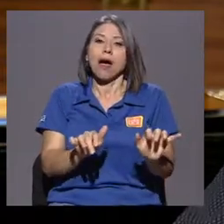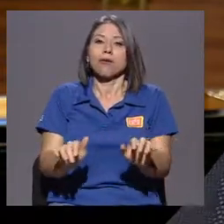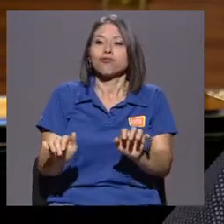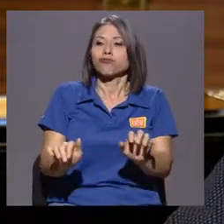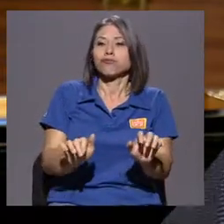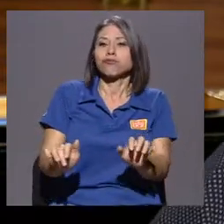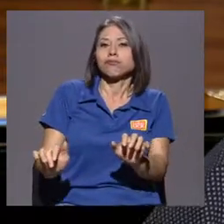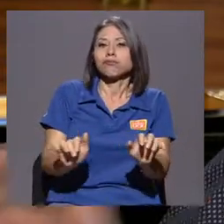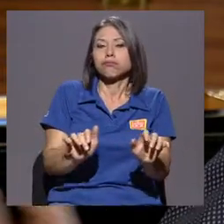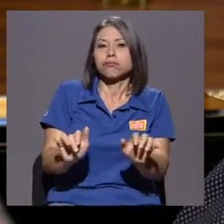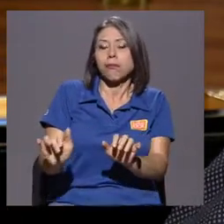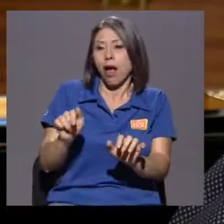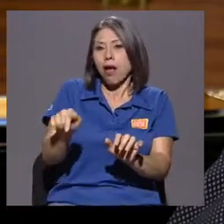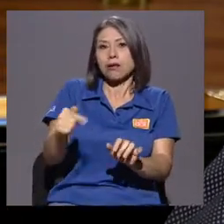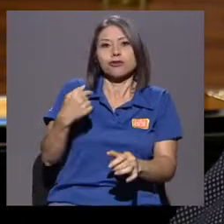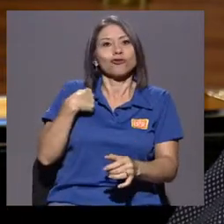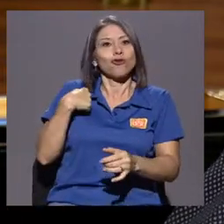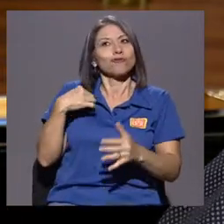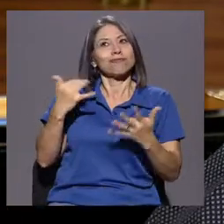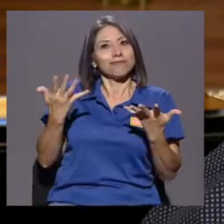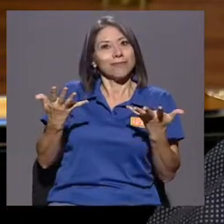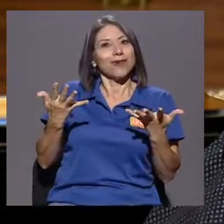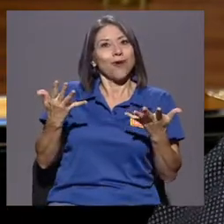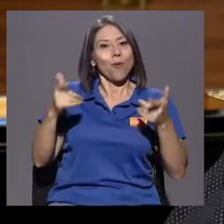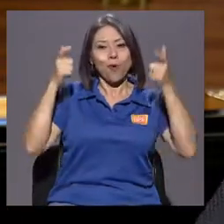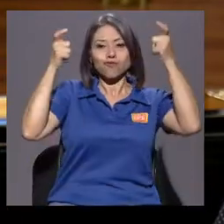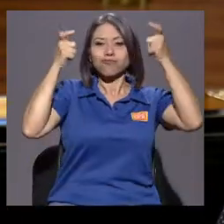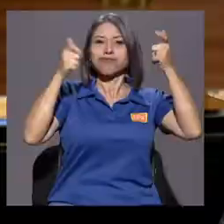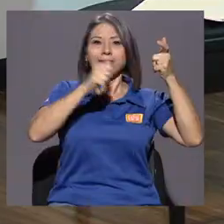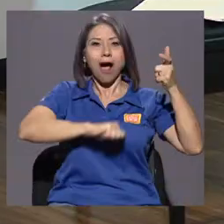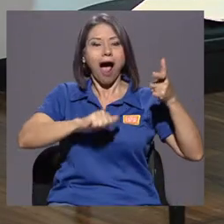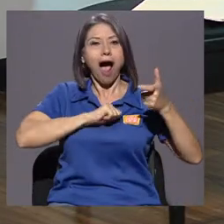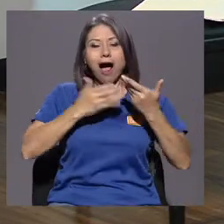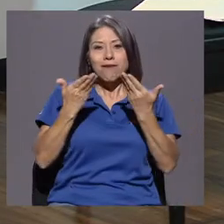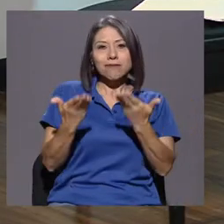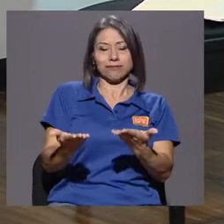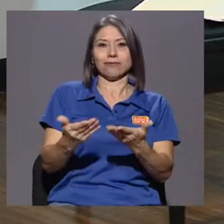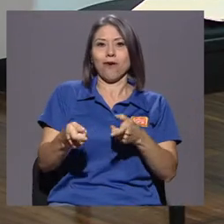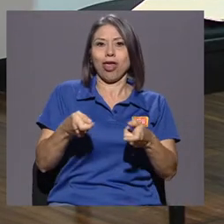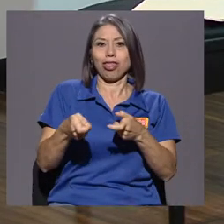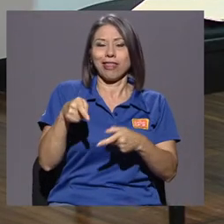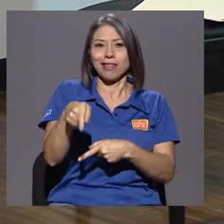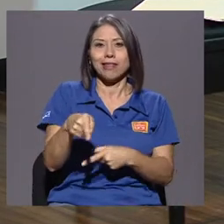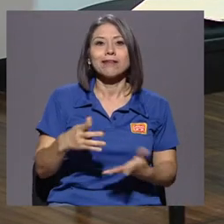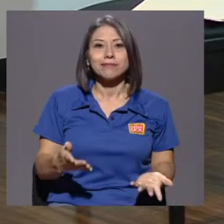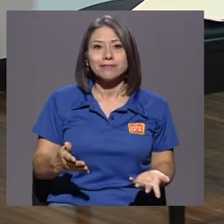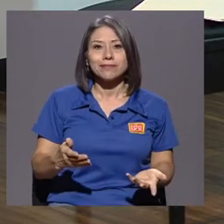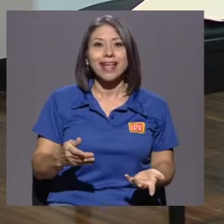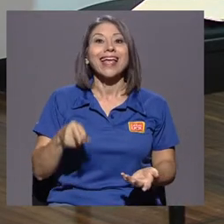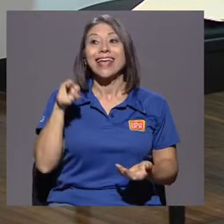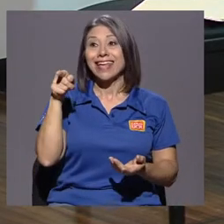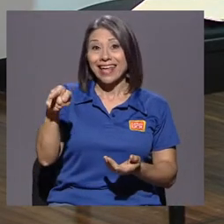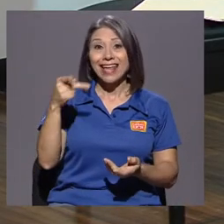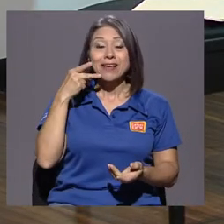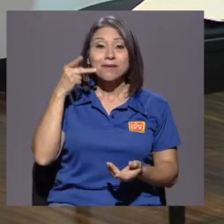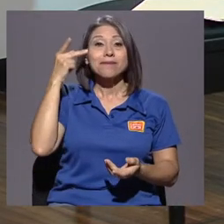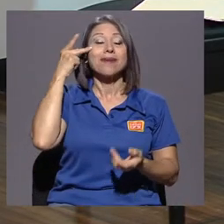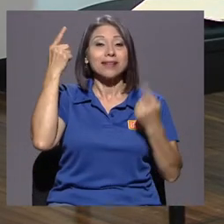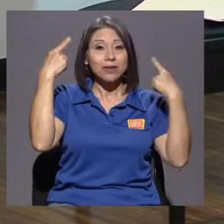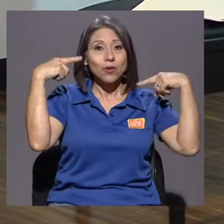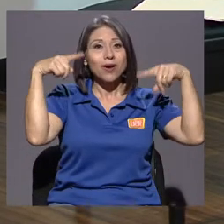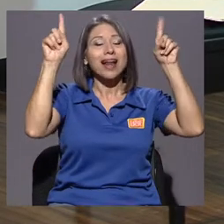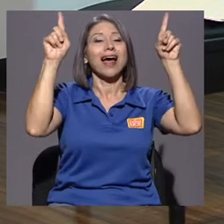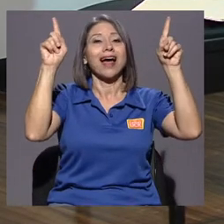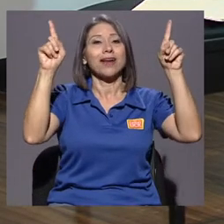en calidad de soberano verdad el solo hecho de que me hayan logrado llevar a